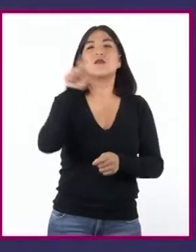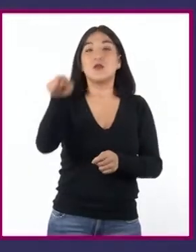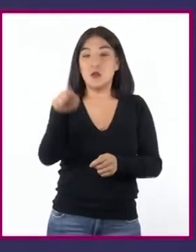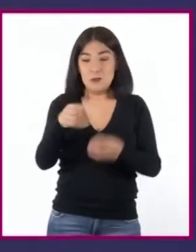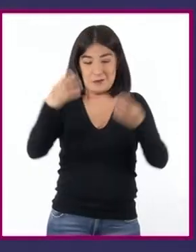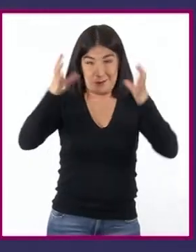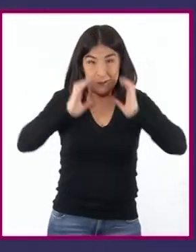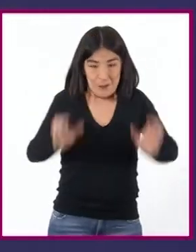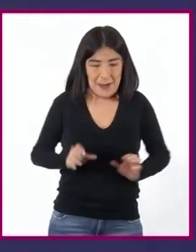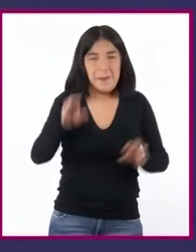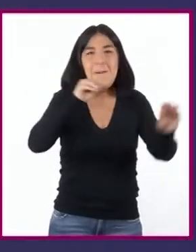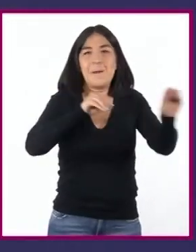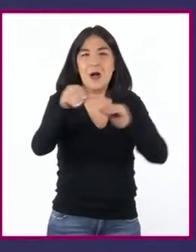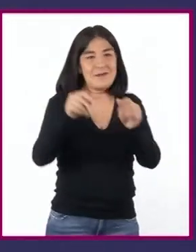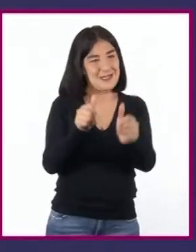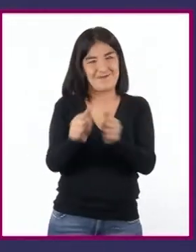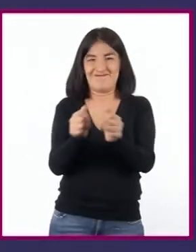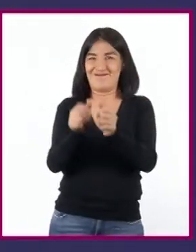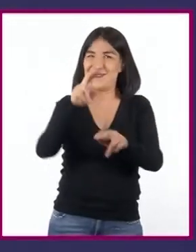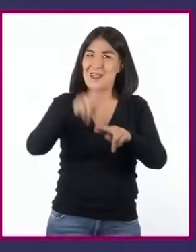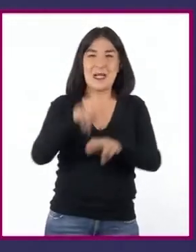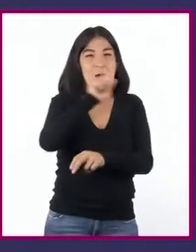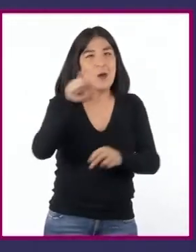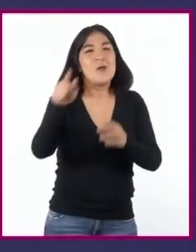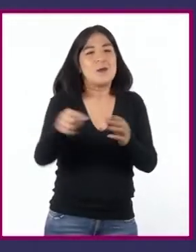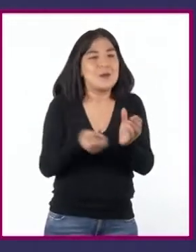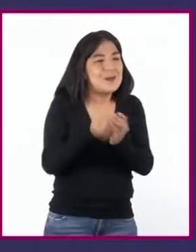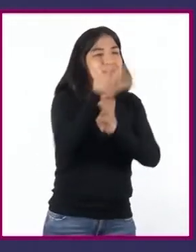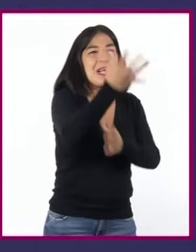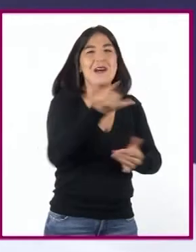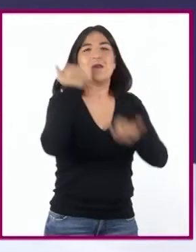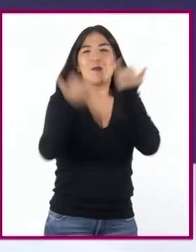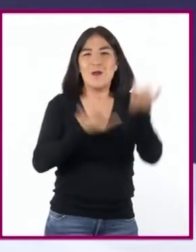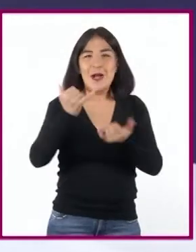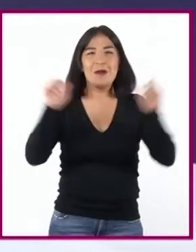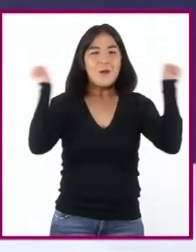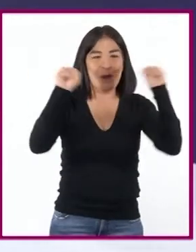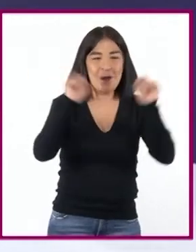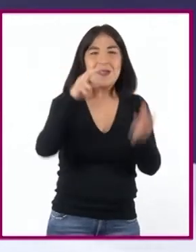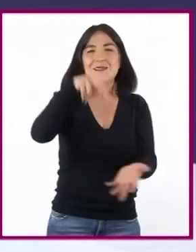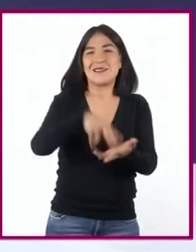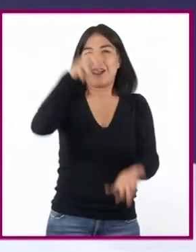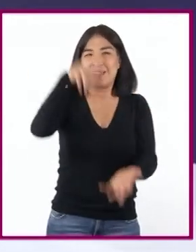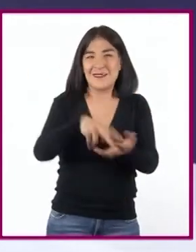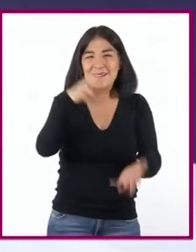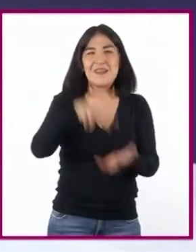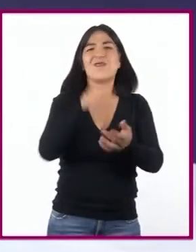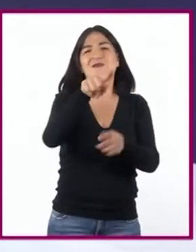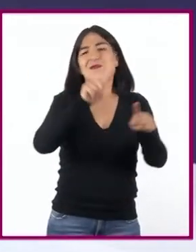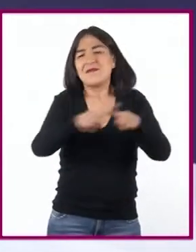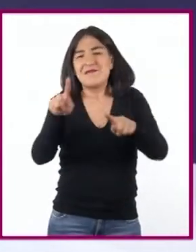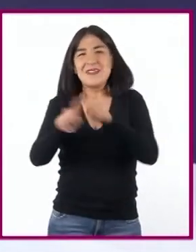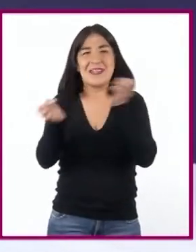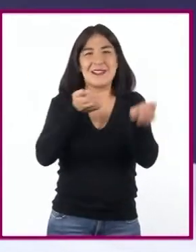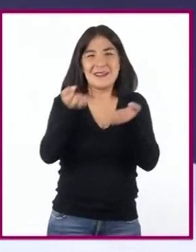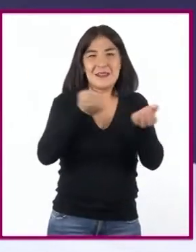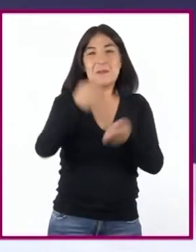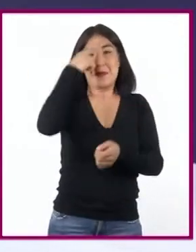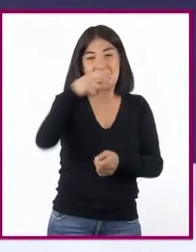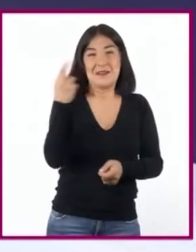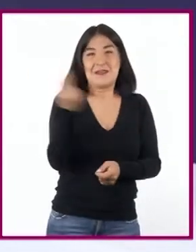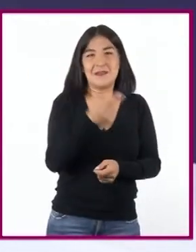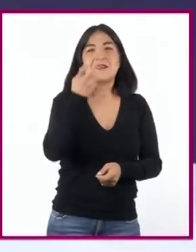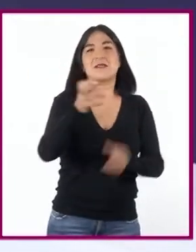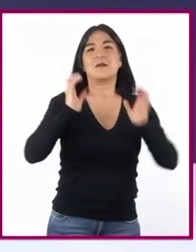tú muevas tu cuerpo, que salgas a correr, a caminar, saltar, hacer diversos ejercicios. Todo ello es necesario para